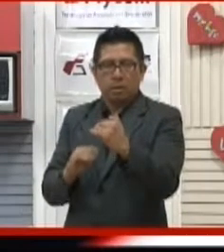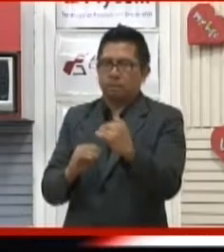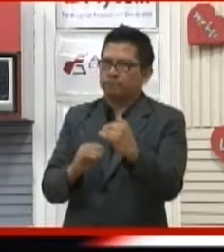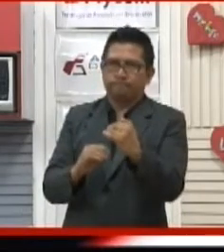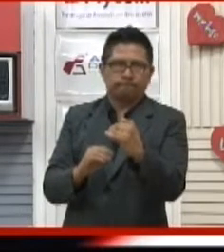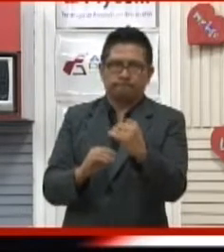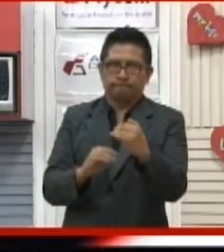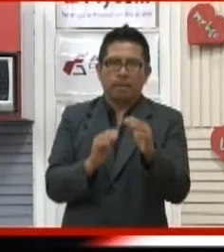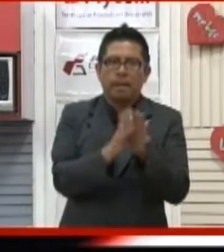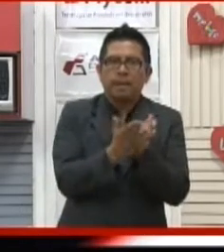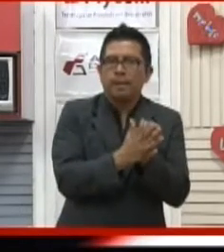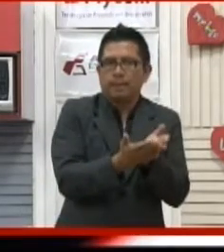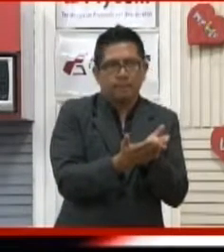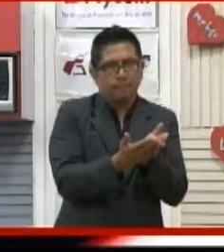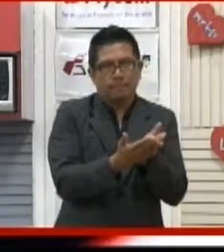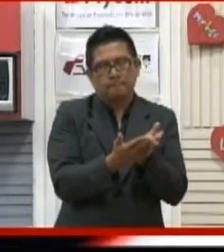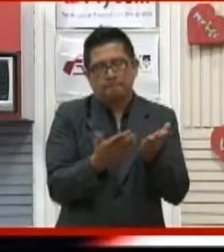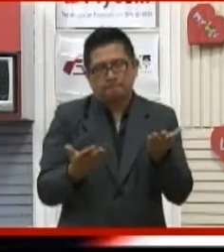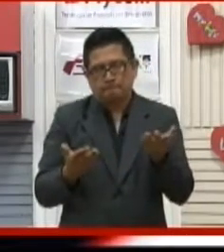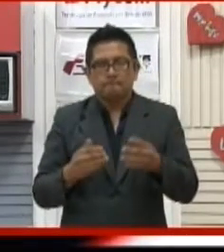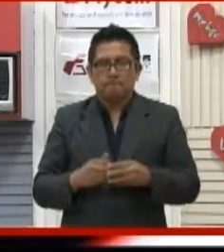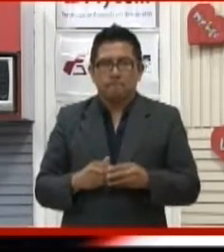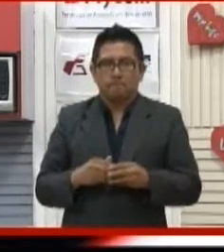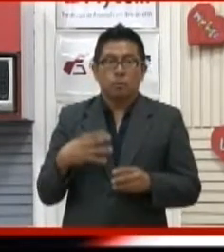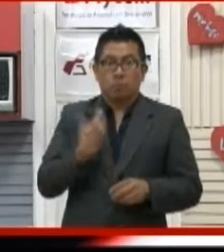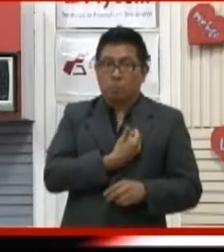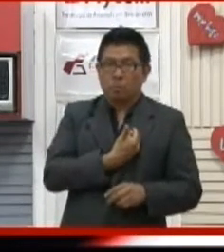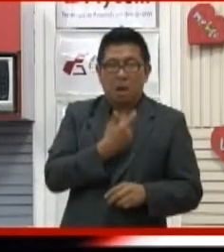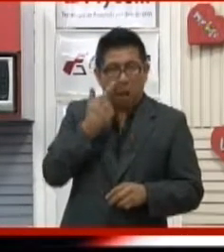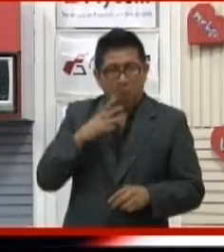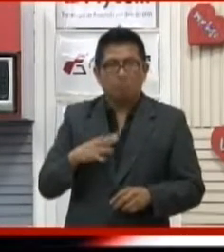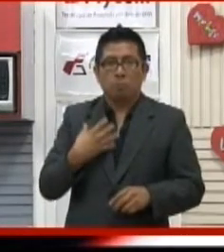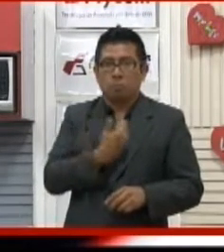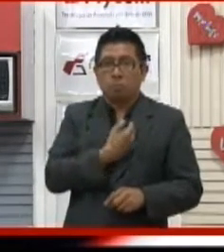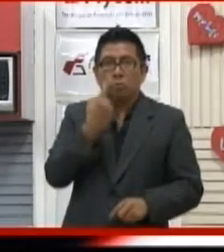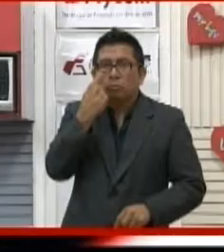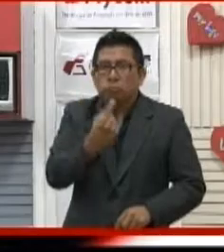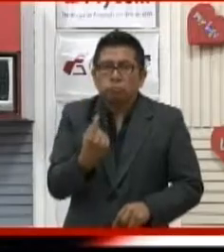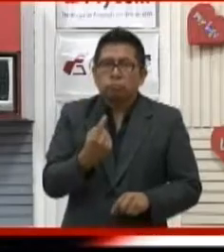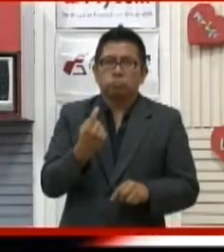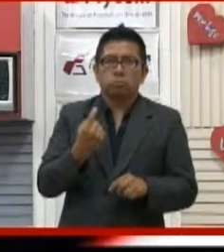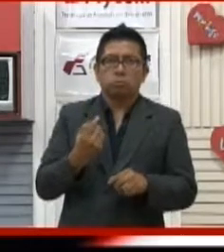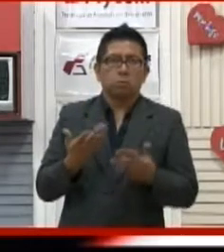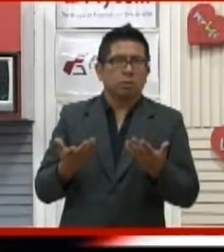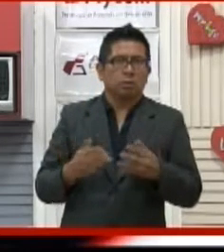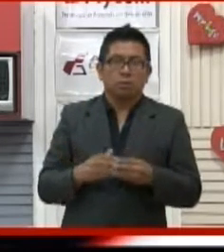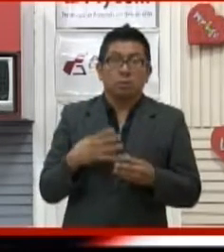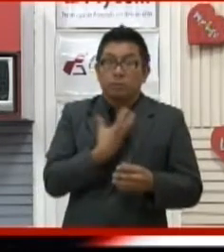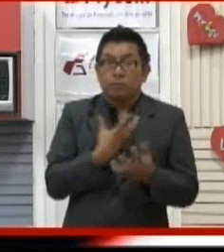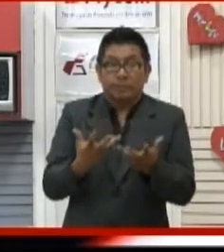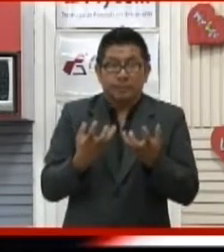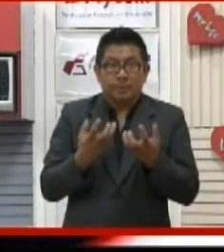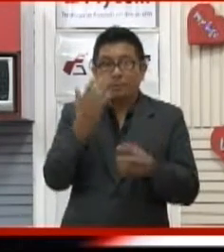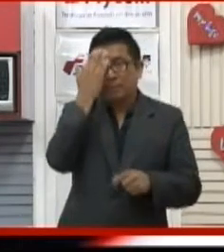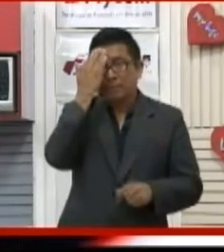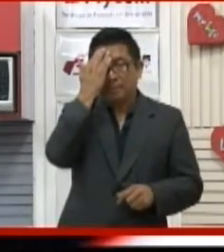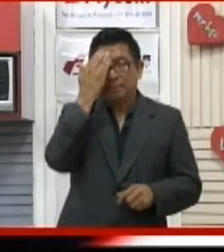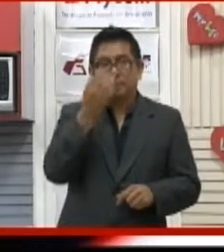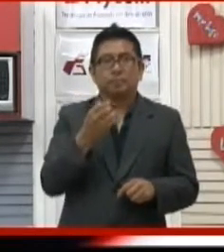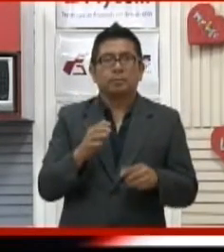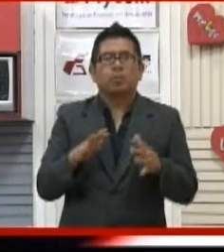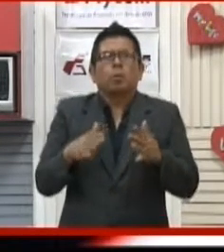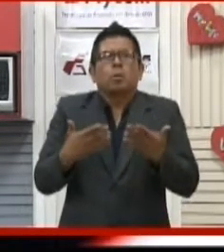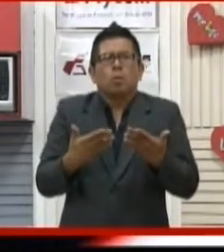bibliografía. Cuando nosotros pedimos o buscamos o queremos conocer